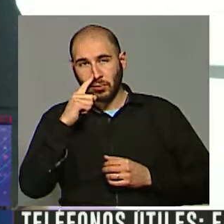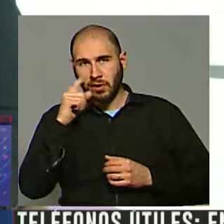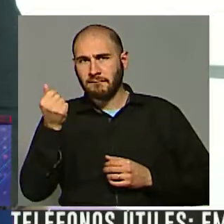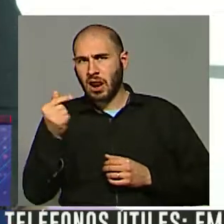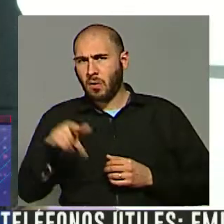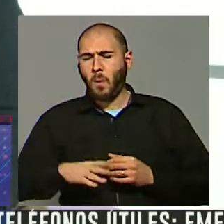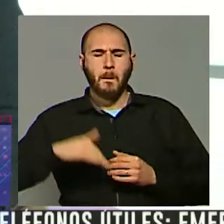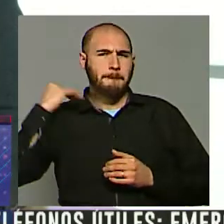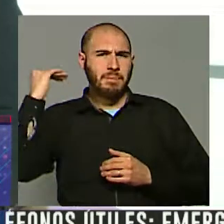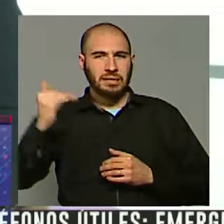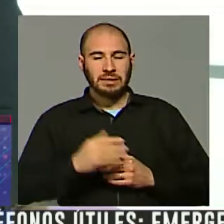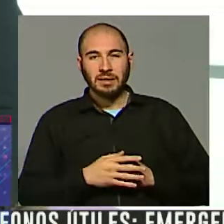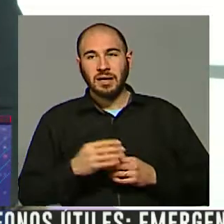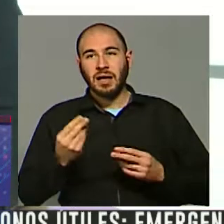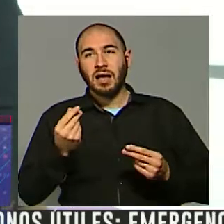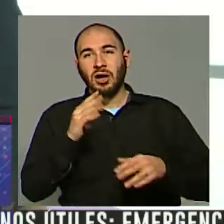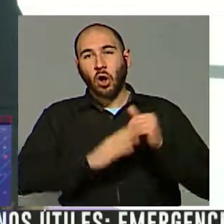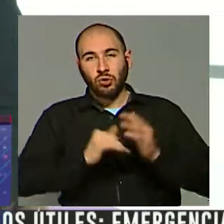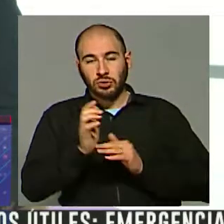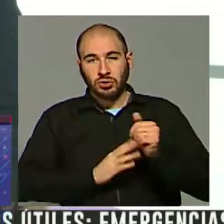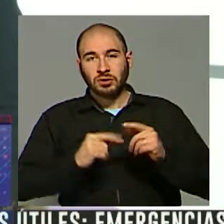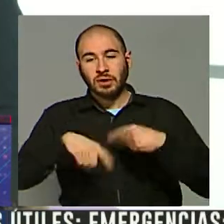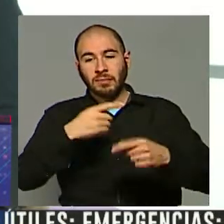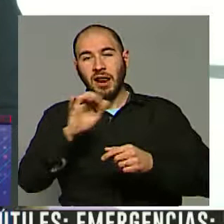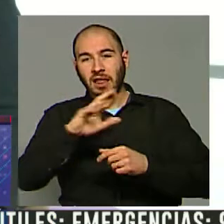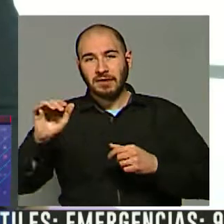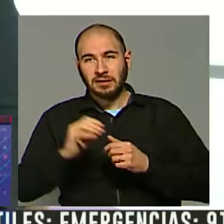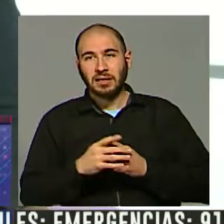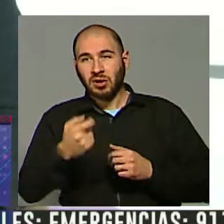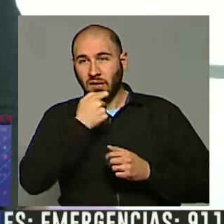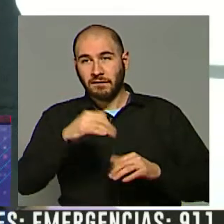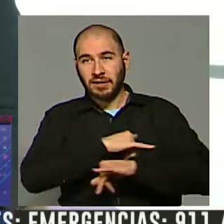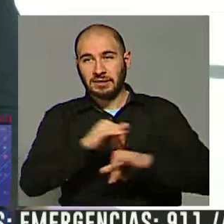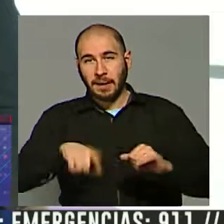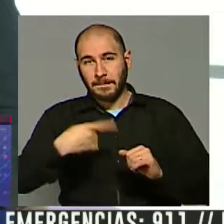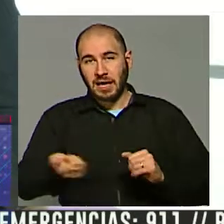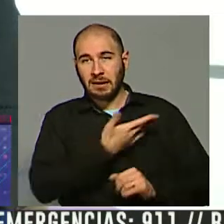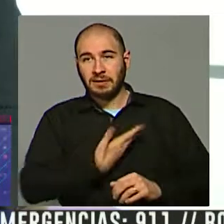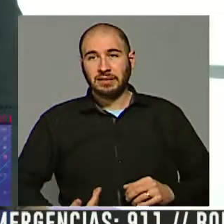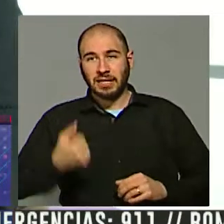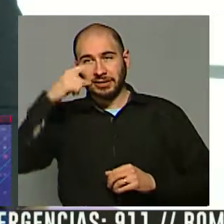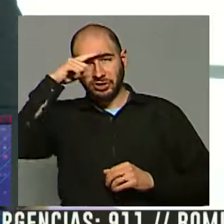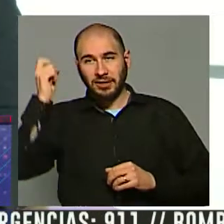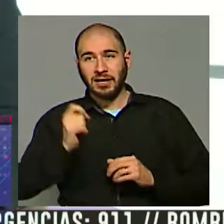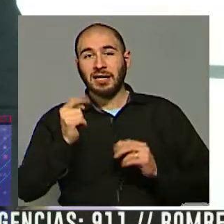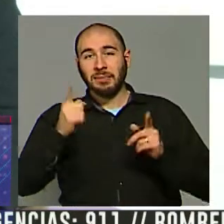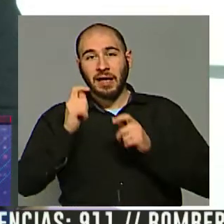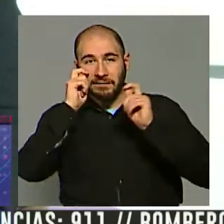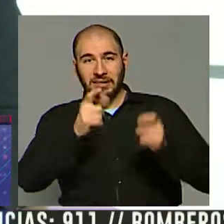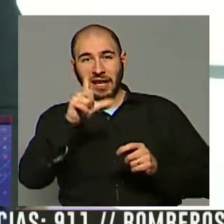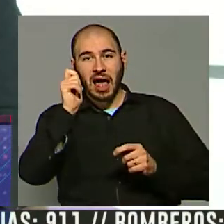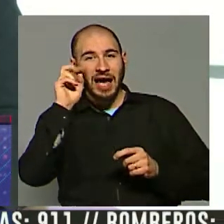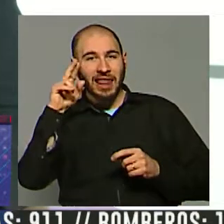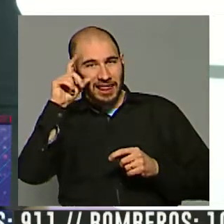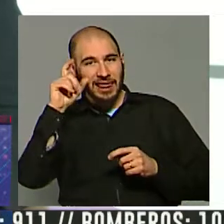sumamente elevado. El índice de costo de la construcción, renovación del EVAC, conferencia de prensa mañana del presidente de la Nación y la visita de Christine Lagarde